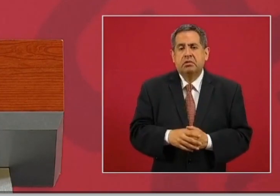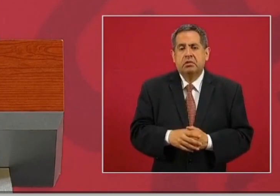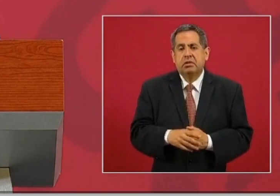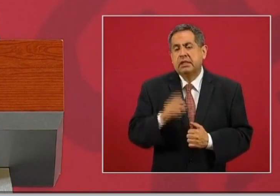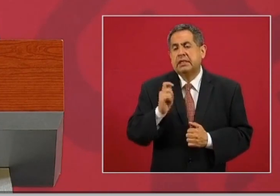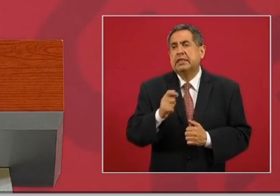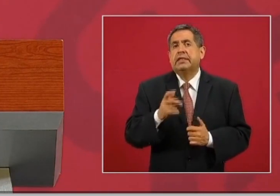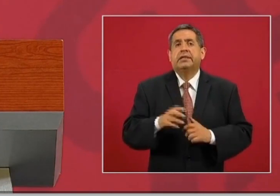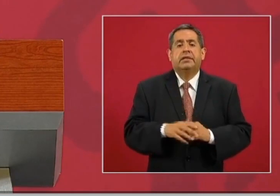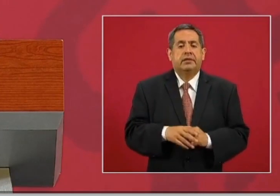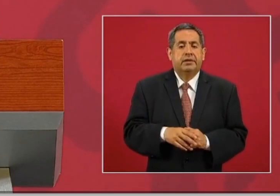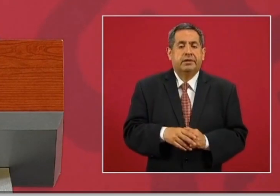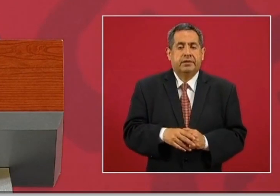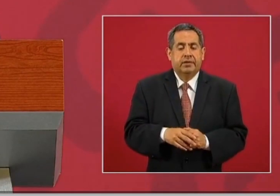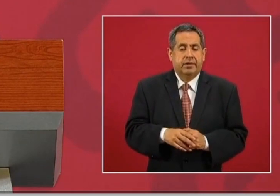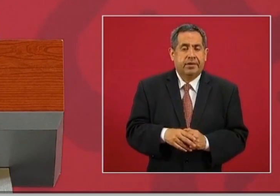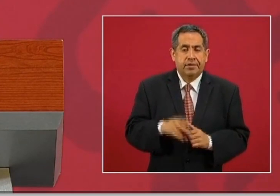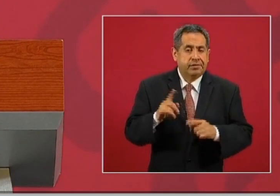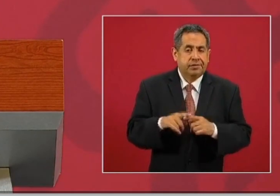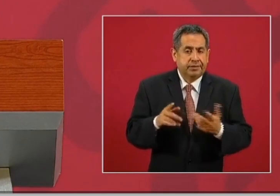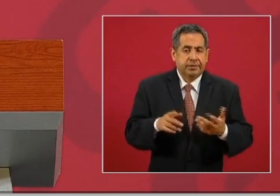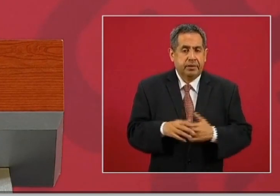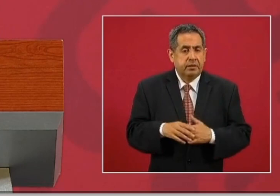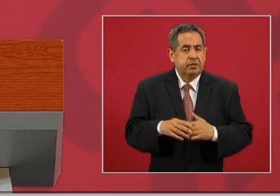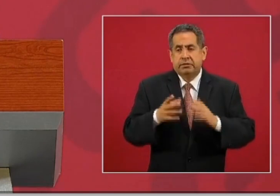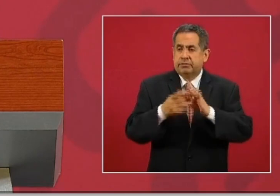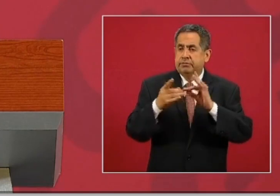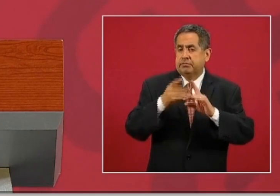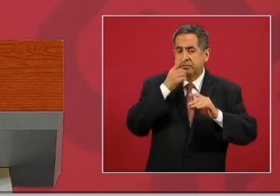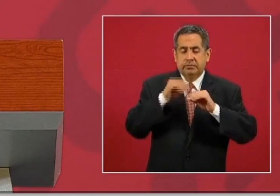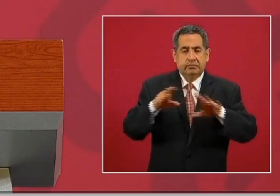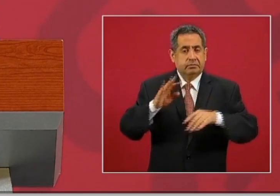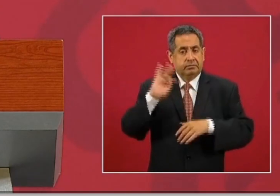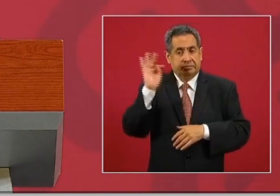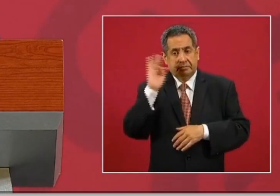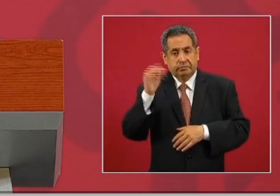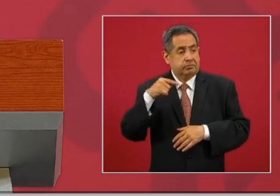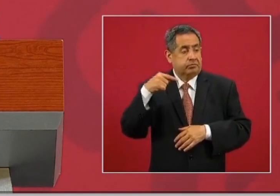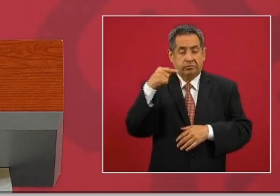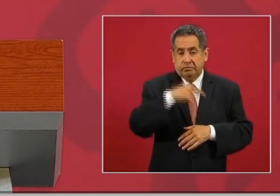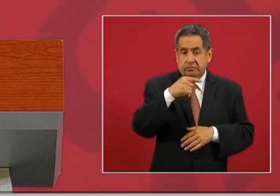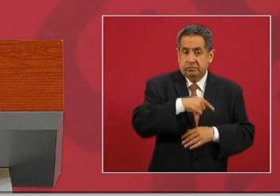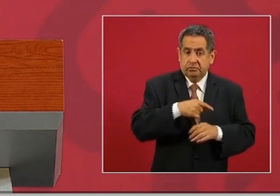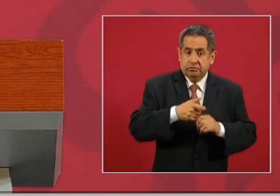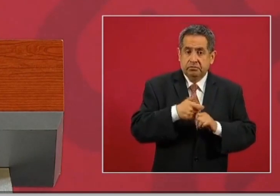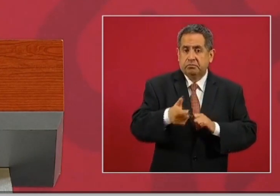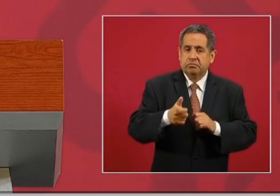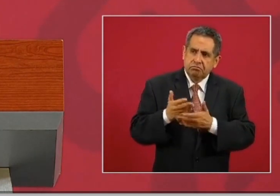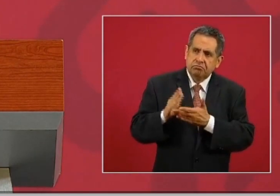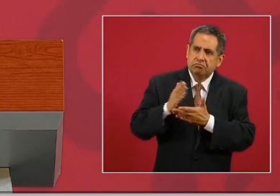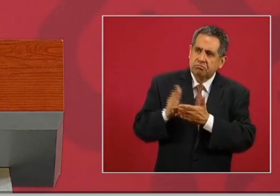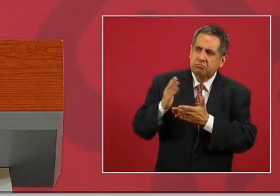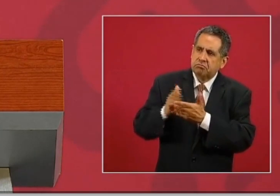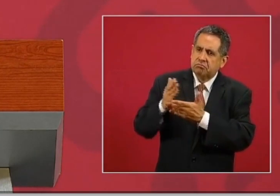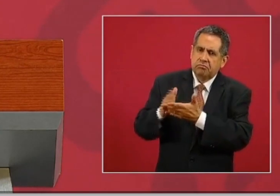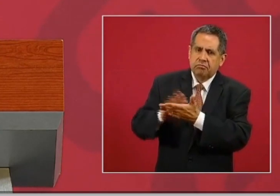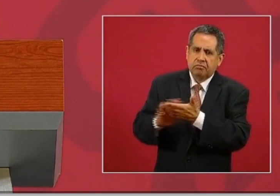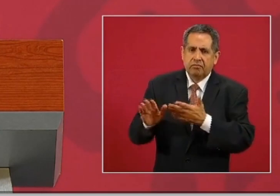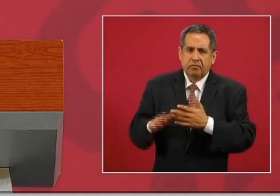por el sobreprecio en el caso de la planta fertilizante. O sea, que iba a reparar el daño.